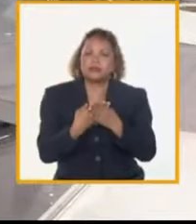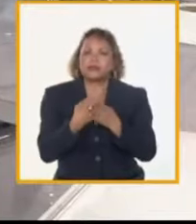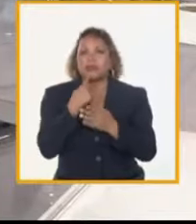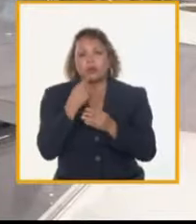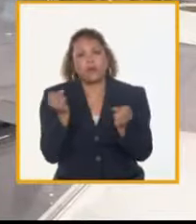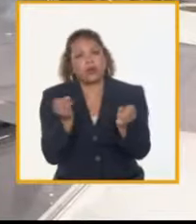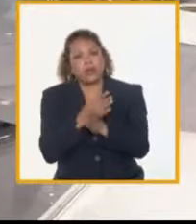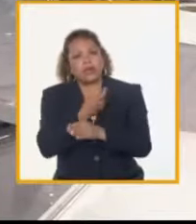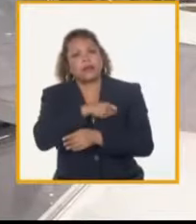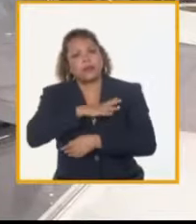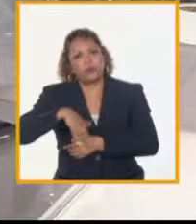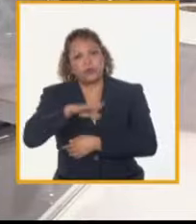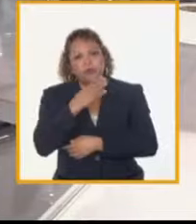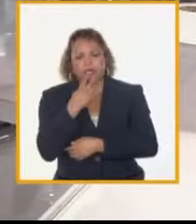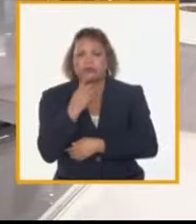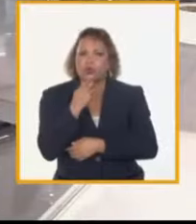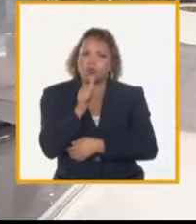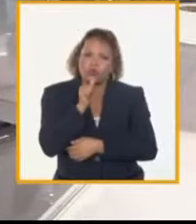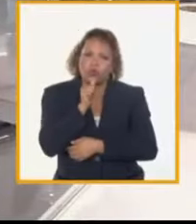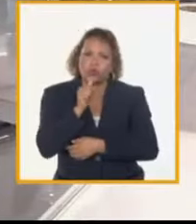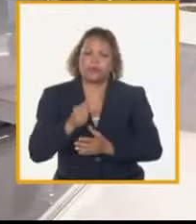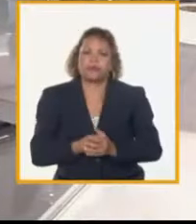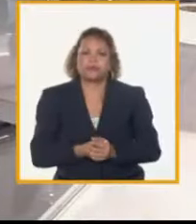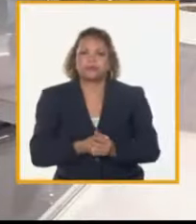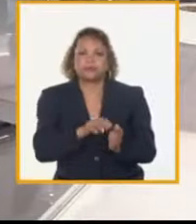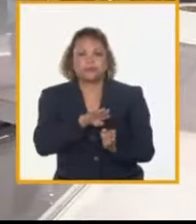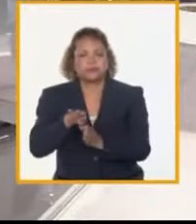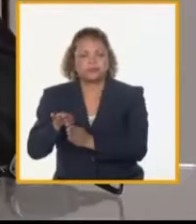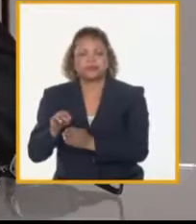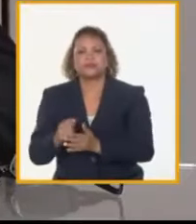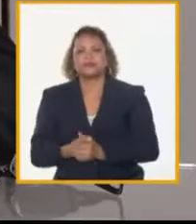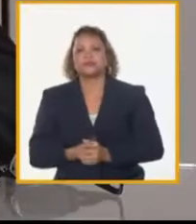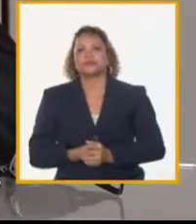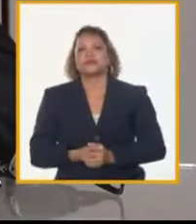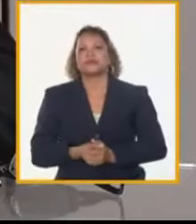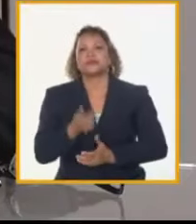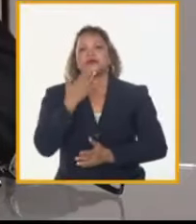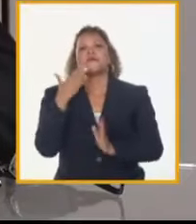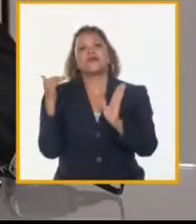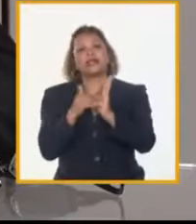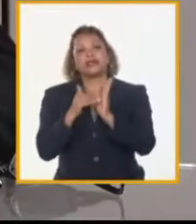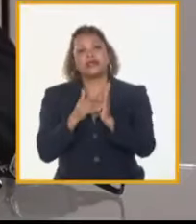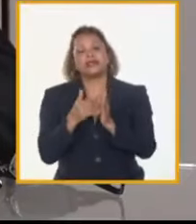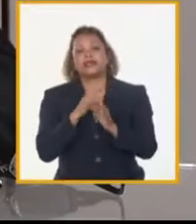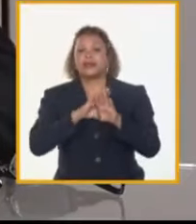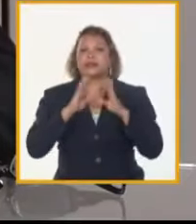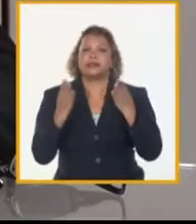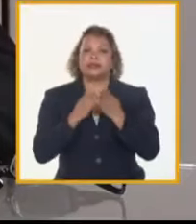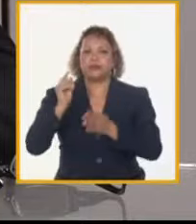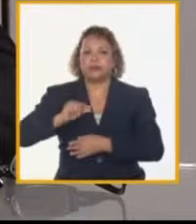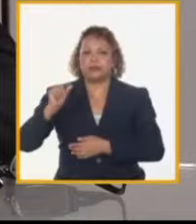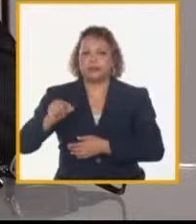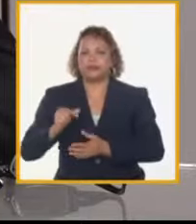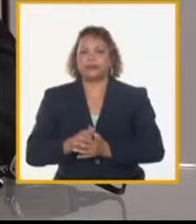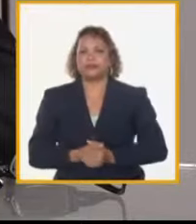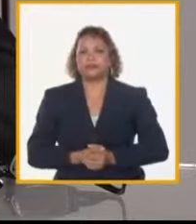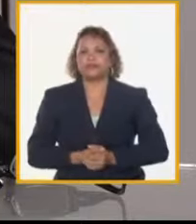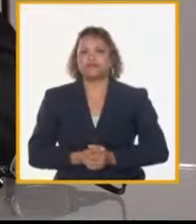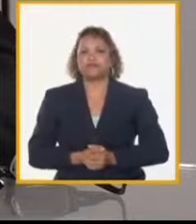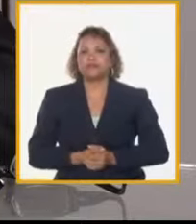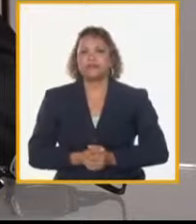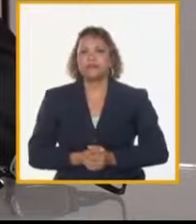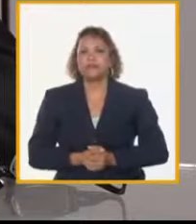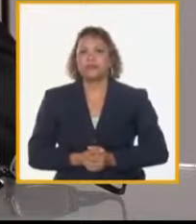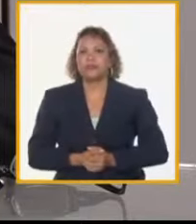esclarecer a nuestros televidentes y radiovidentes? Bueno, buenas tardes a Randy, a usted y a todos los televidentes y a radiovidentes. Ciertamente